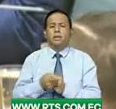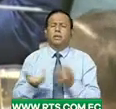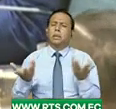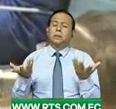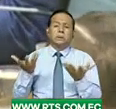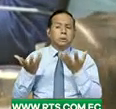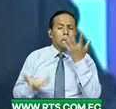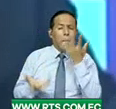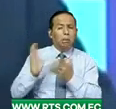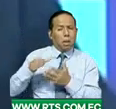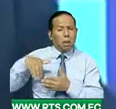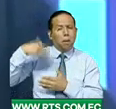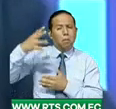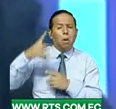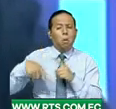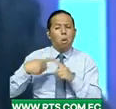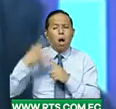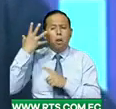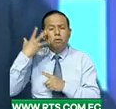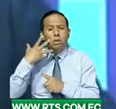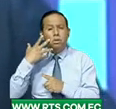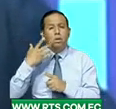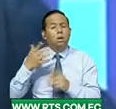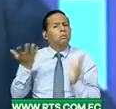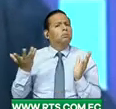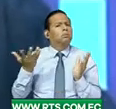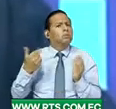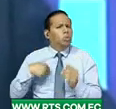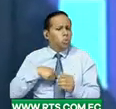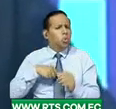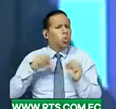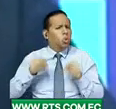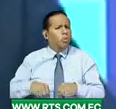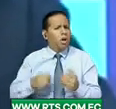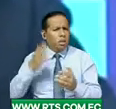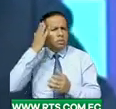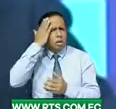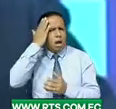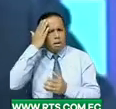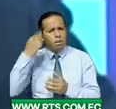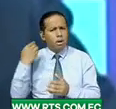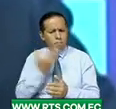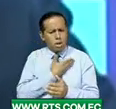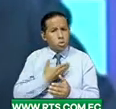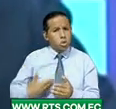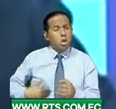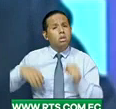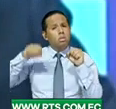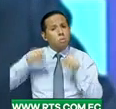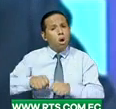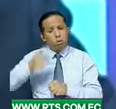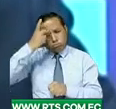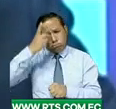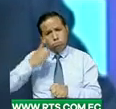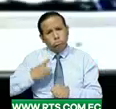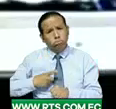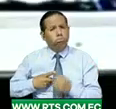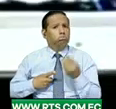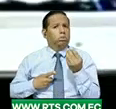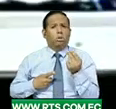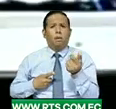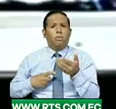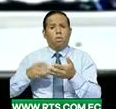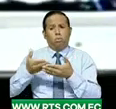de cuándo podría ser. Es una herramienta que está en el escritorio del presidente de la República y que solo tomará pocos